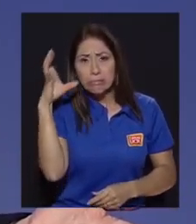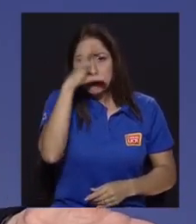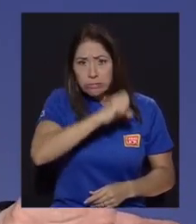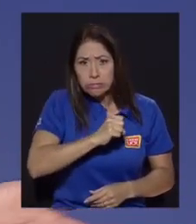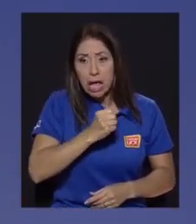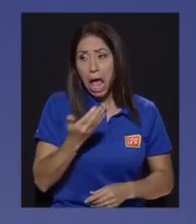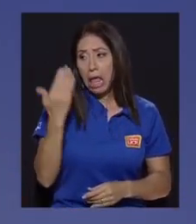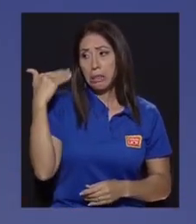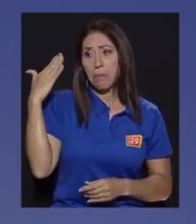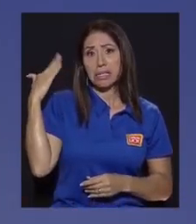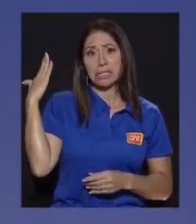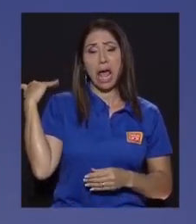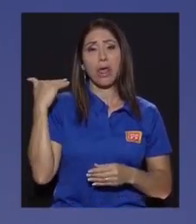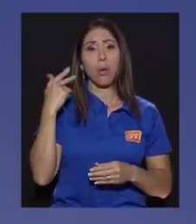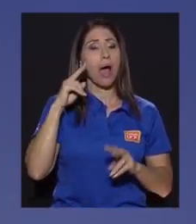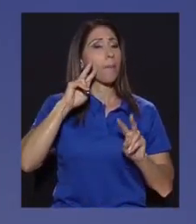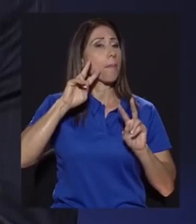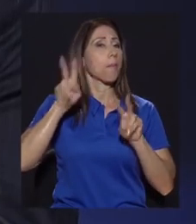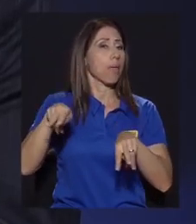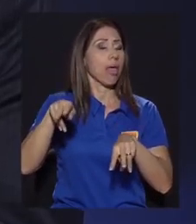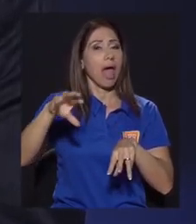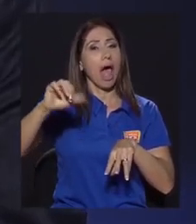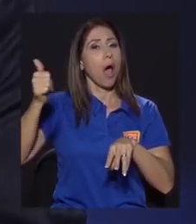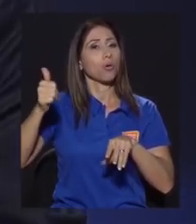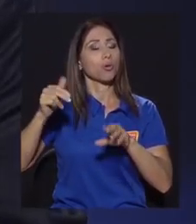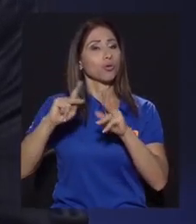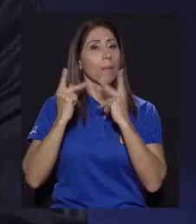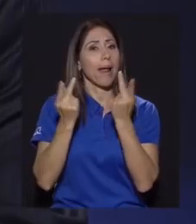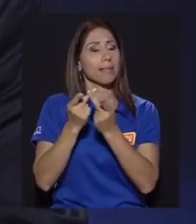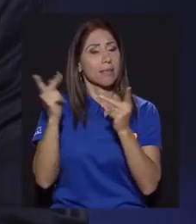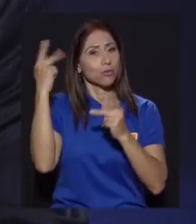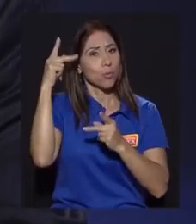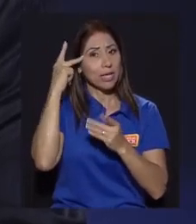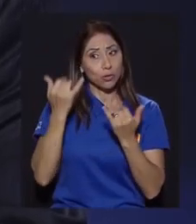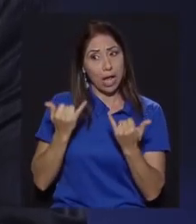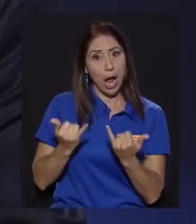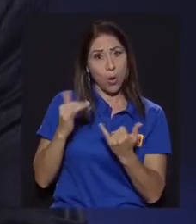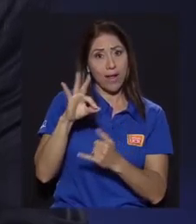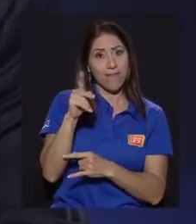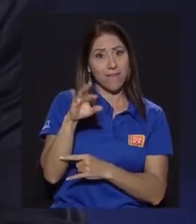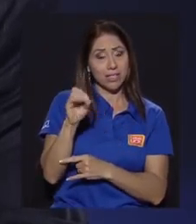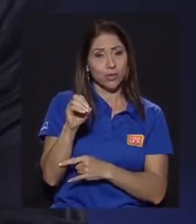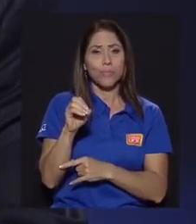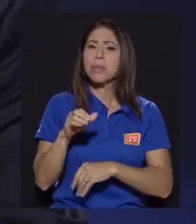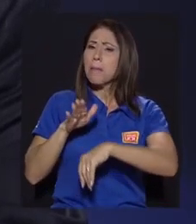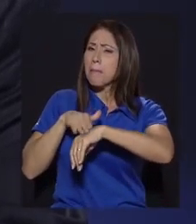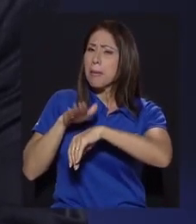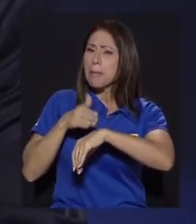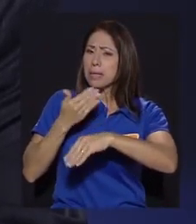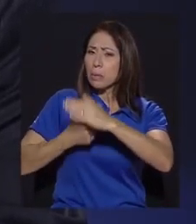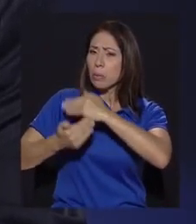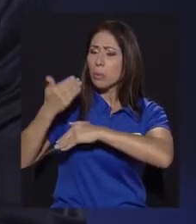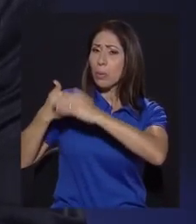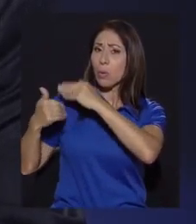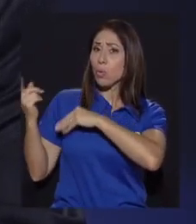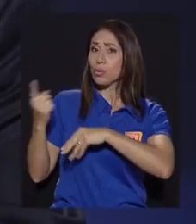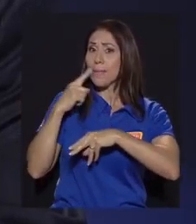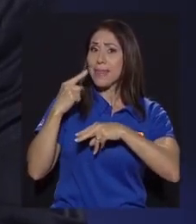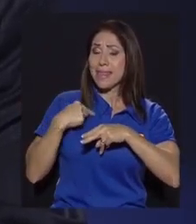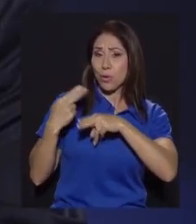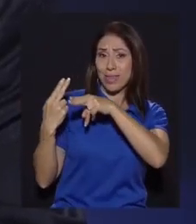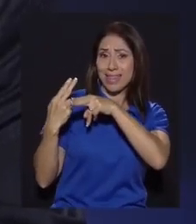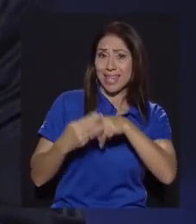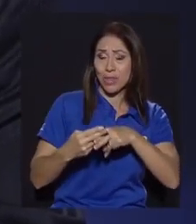en el pasado proceso electoral y a fabricio en esto sin duda permítanme volver atrás usted dijo que el título de la